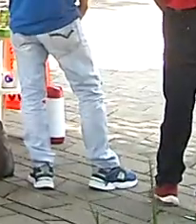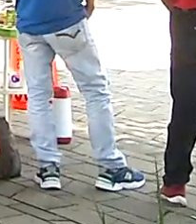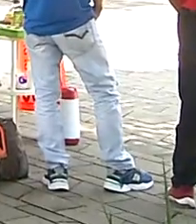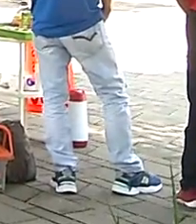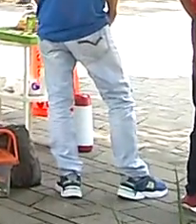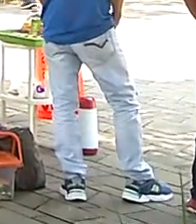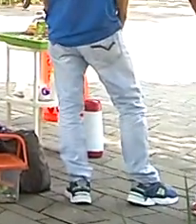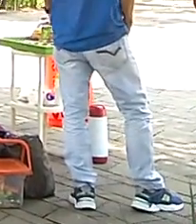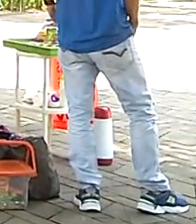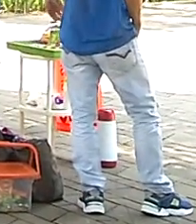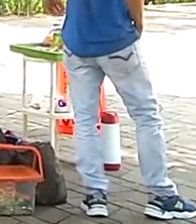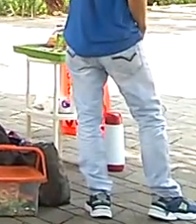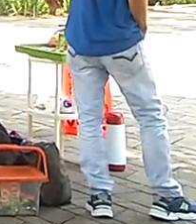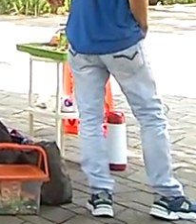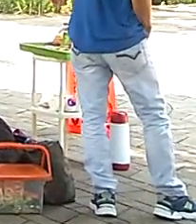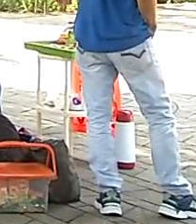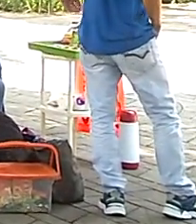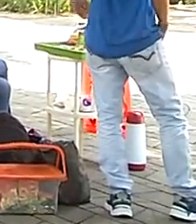callado,